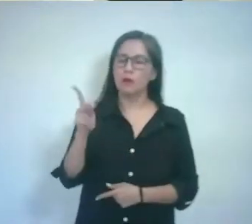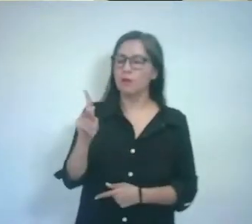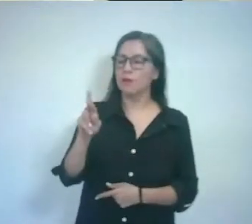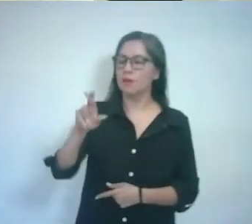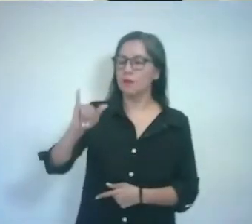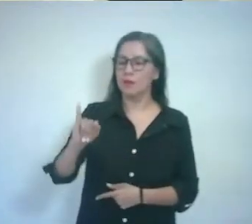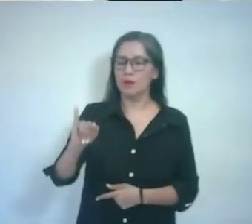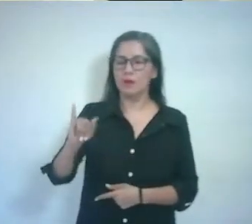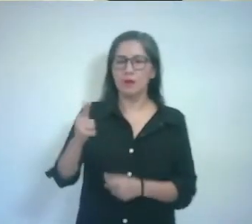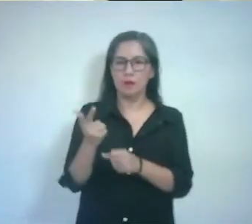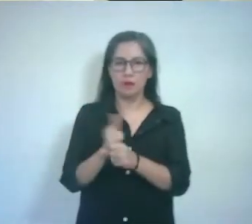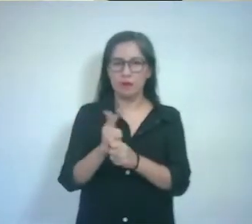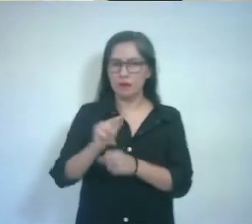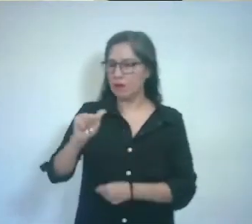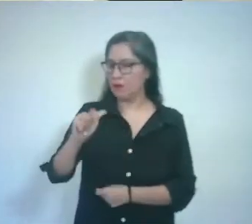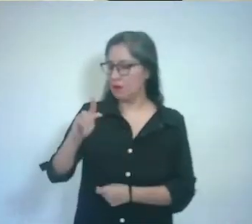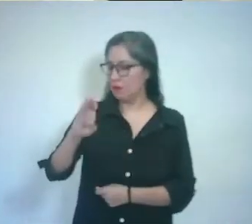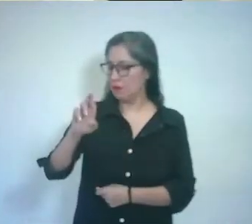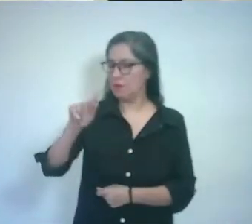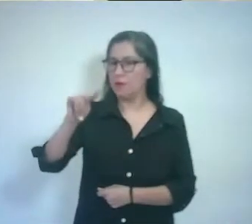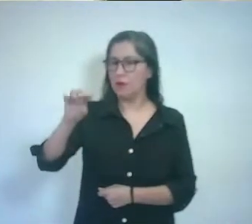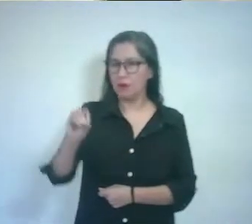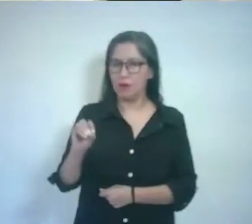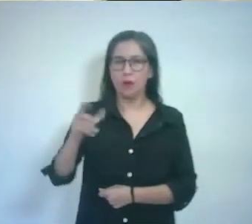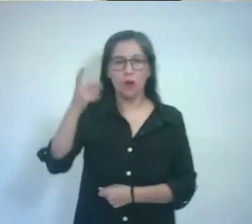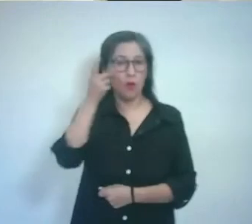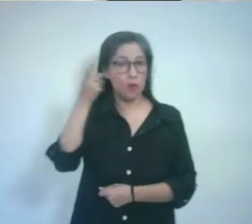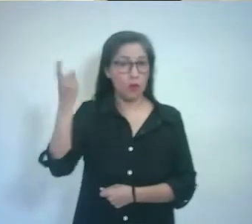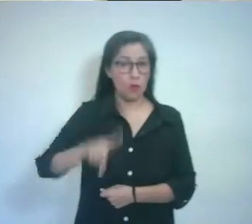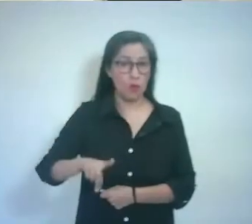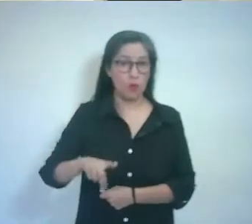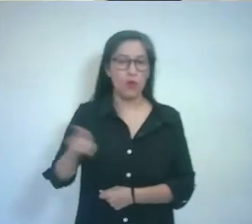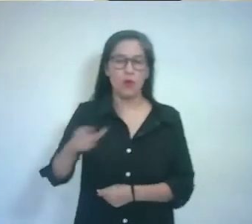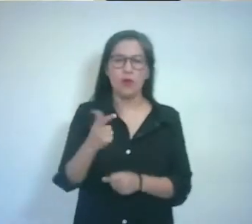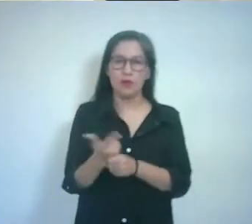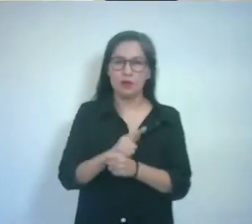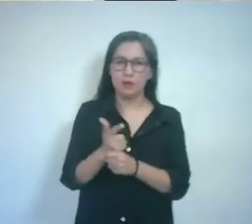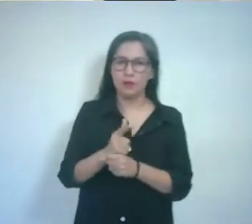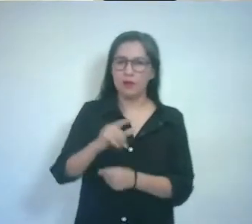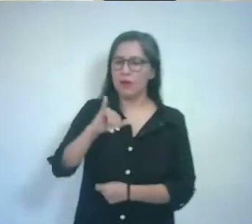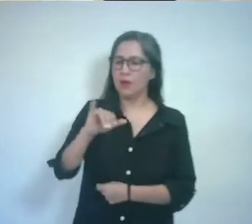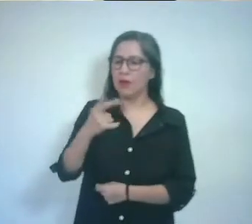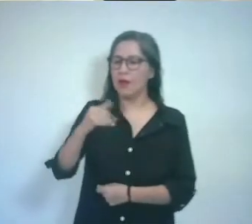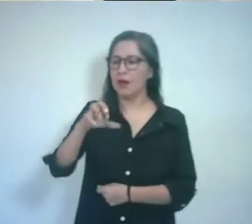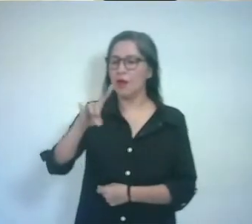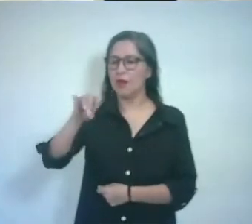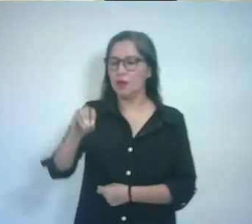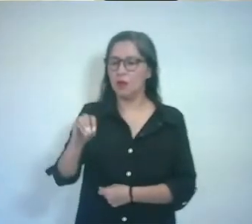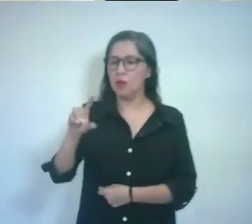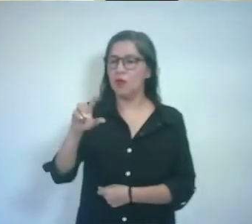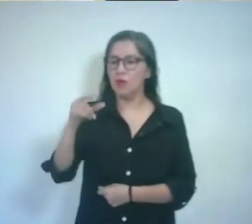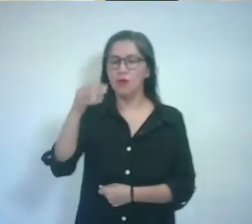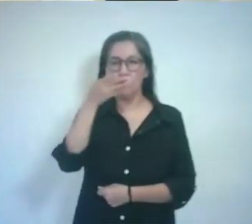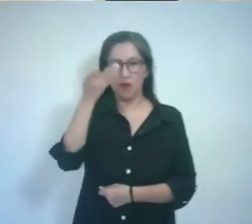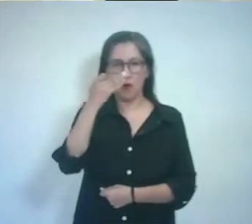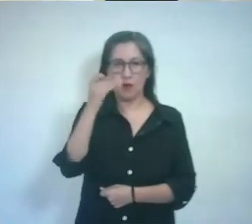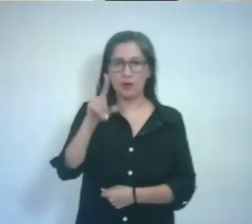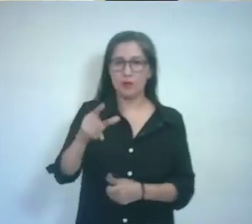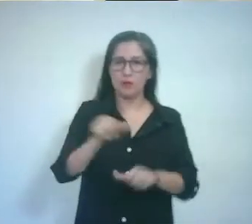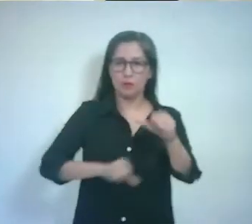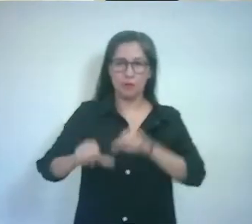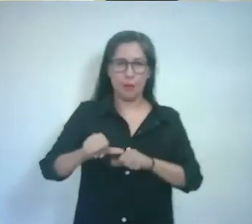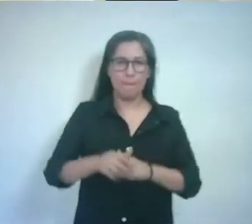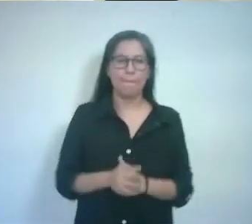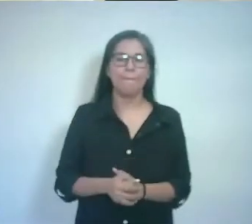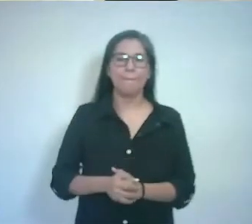Institucional, licenciado Alberto Rojo Zabaleta, propietario. Licenciado Héctor Gerardo Rodríguez Flores, suplente.